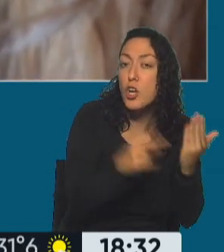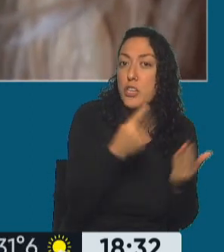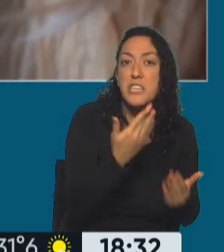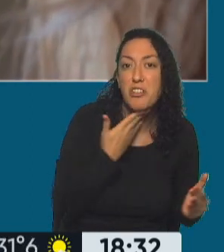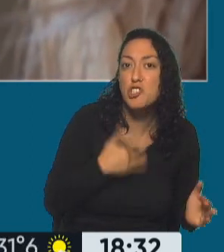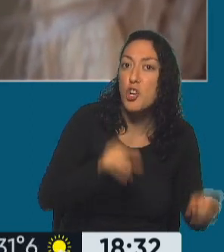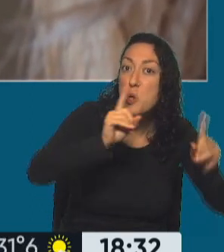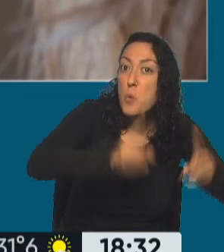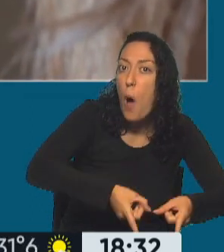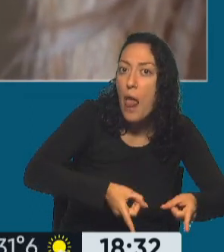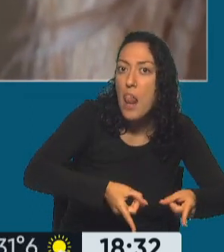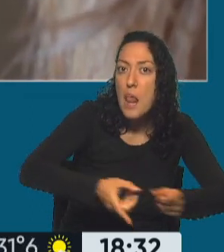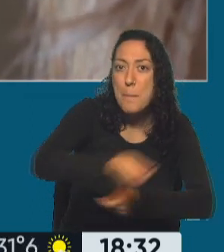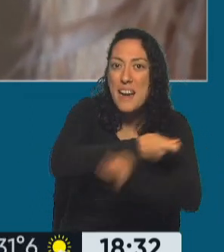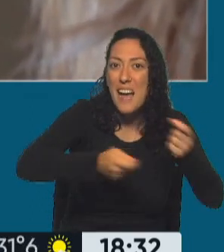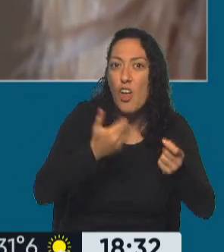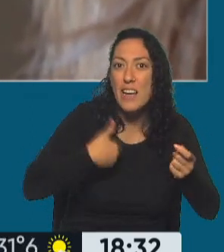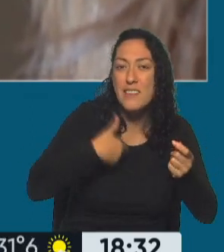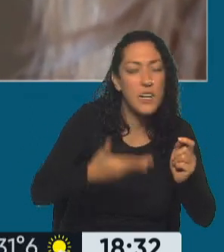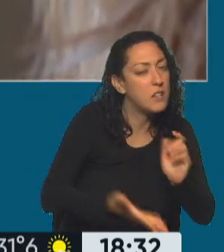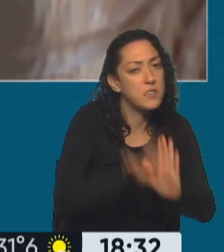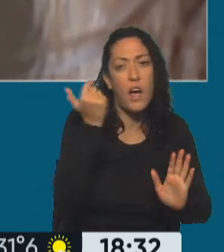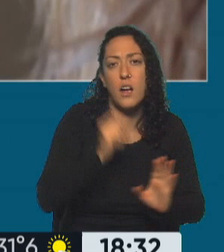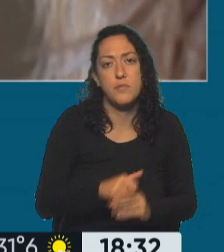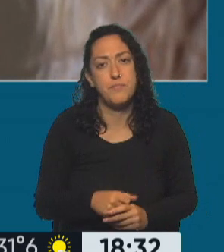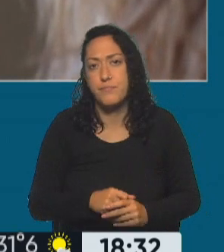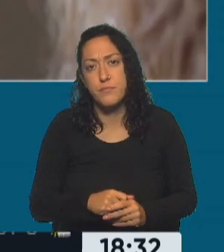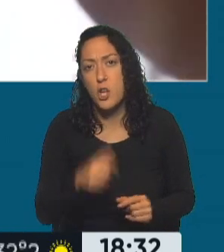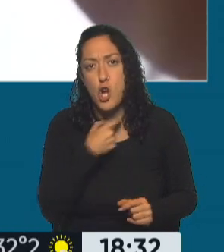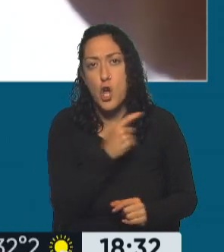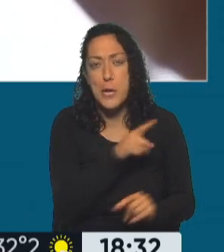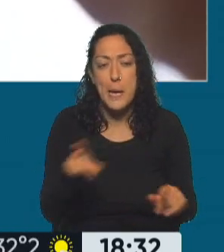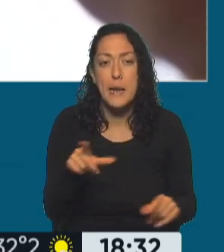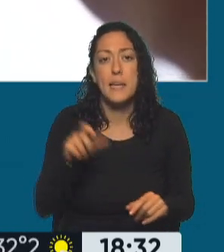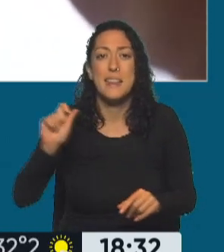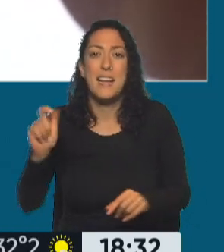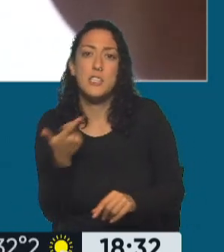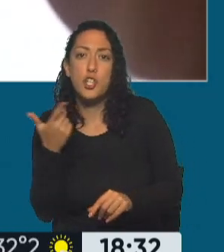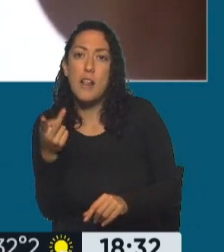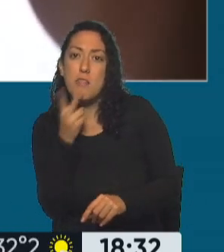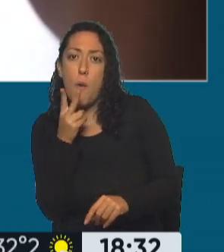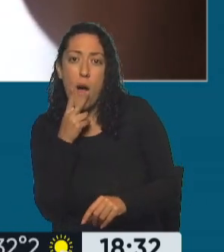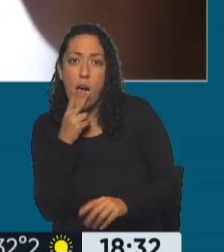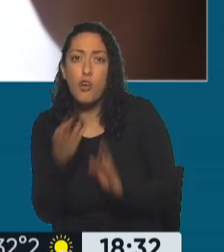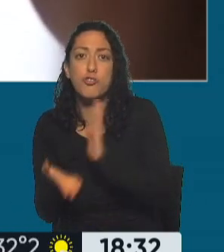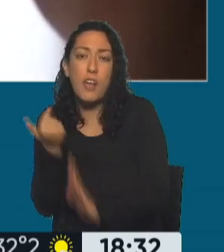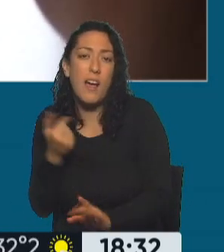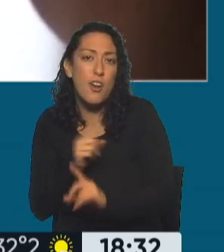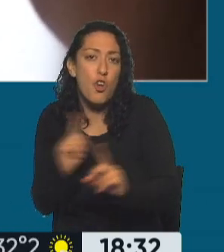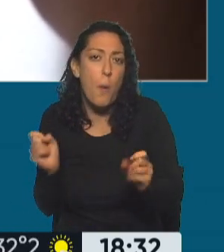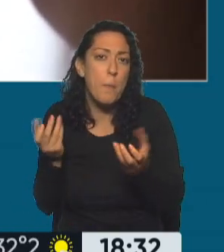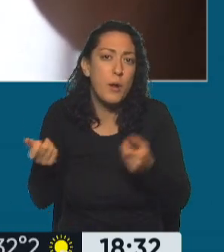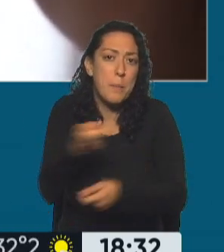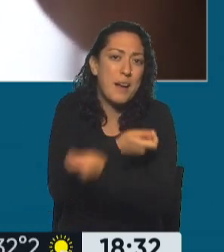erradicar del mercado argentino. Lamentablemente no se puede erradicar el tabaco tradicional porque en un punto fueron los mercados los que